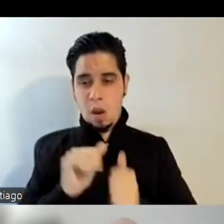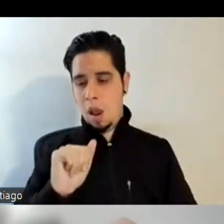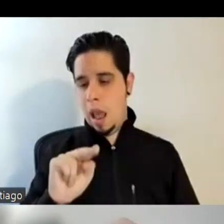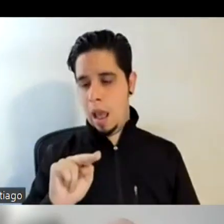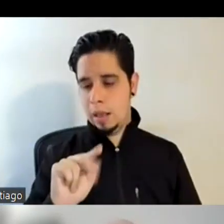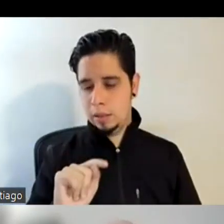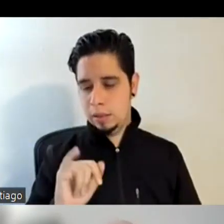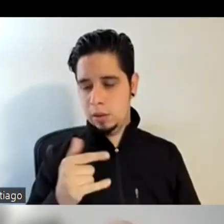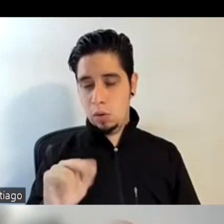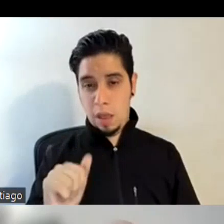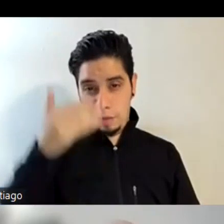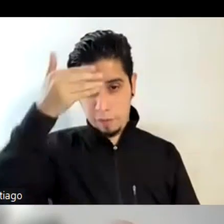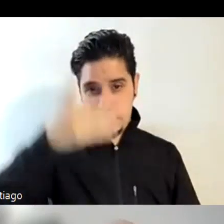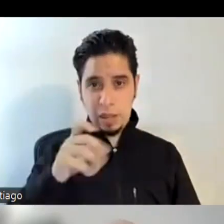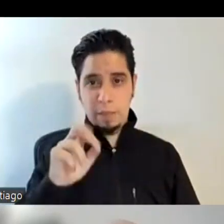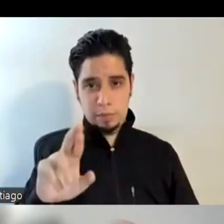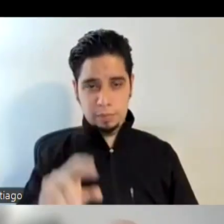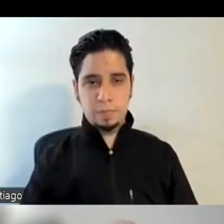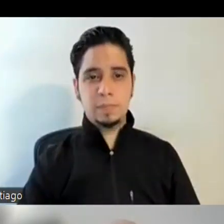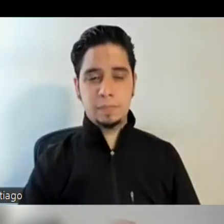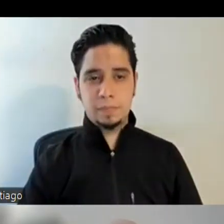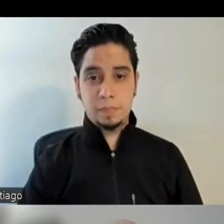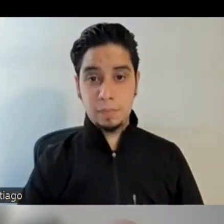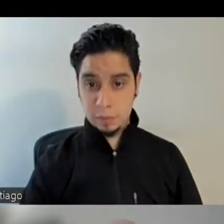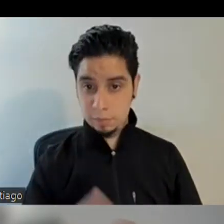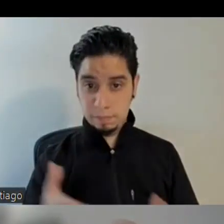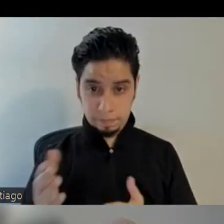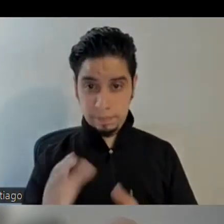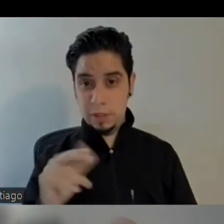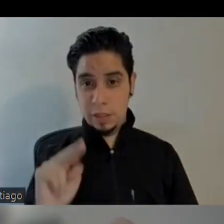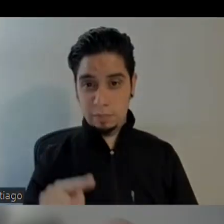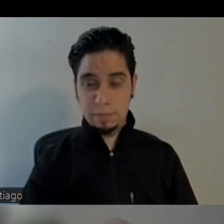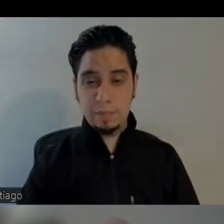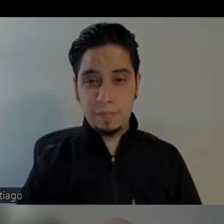mar. Eso vamos ya mismo, así que llévatelo, Chena.